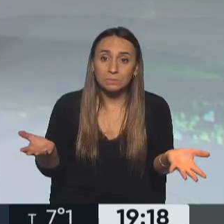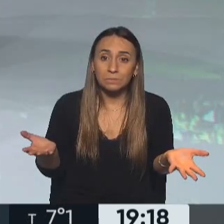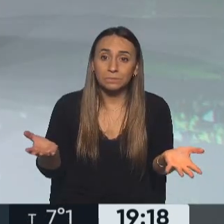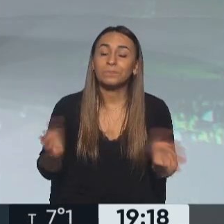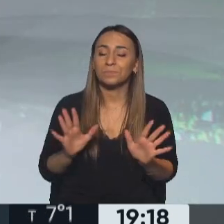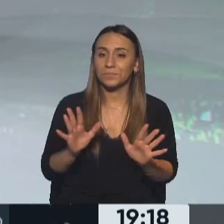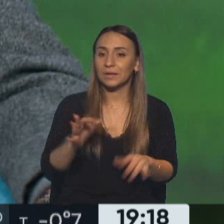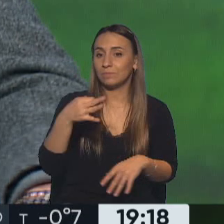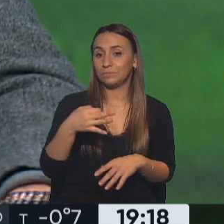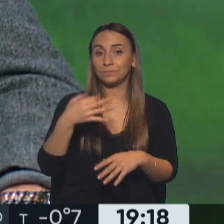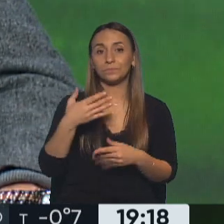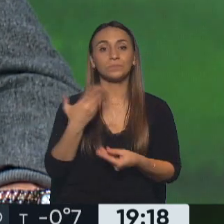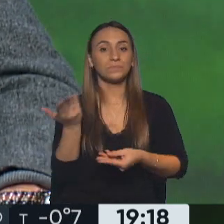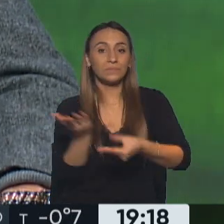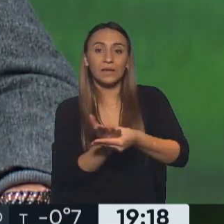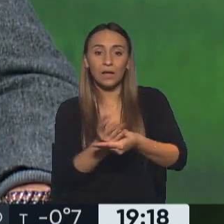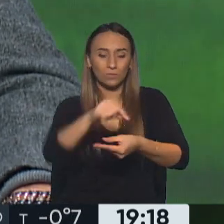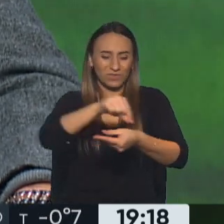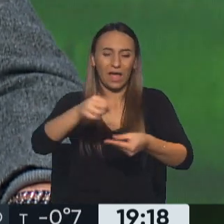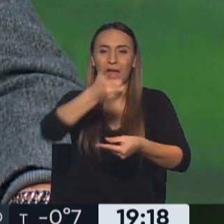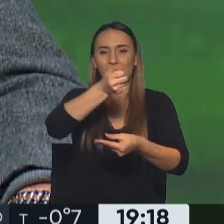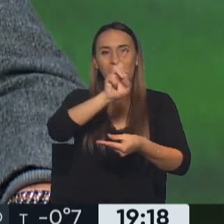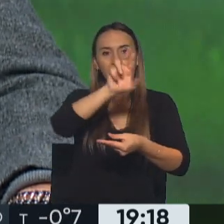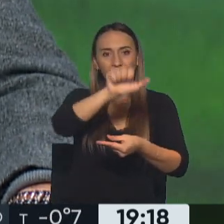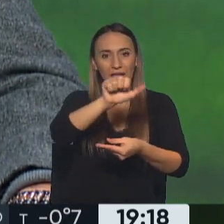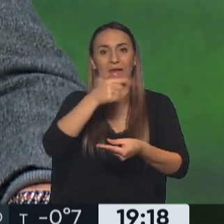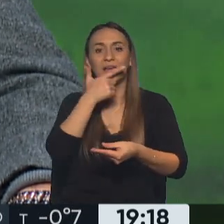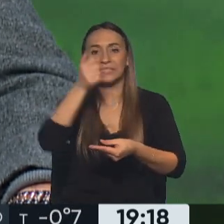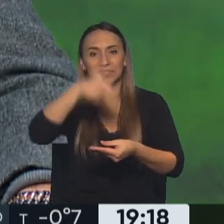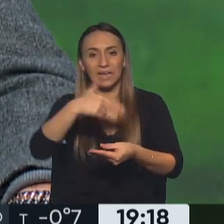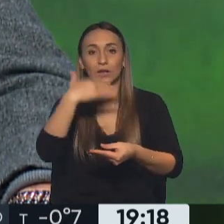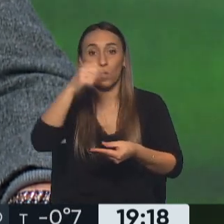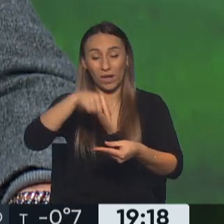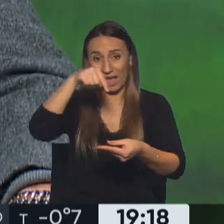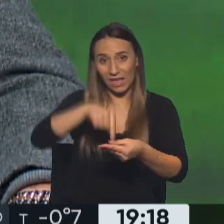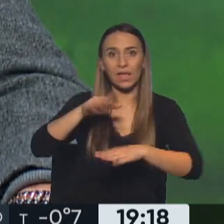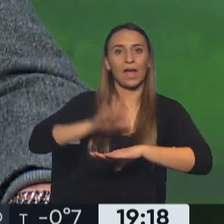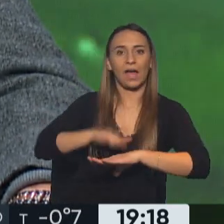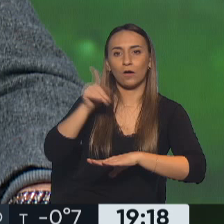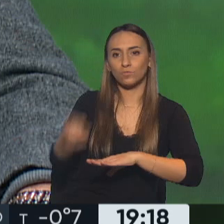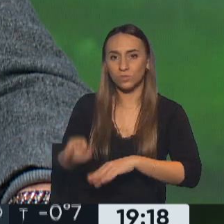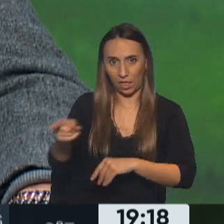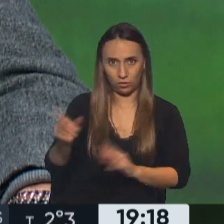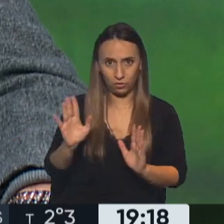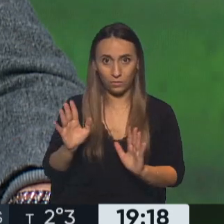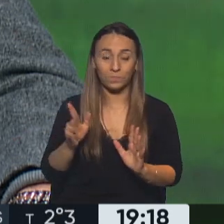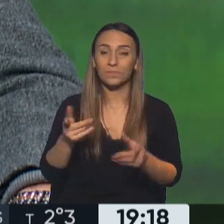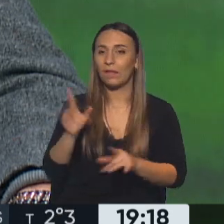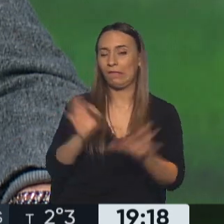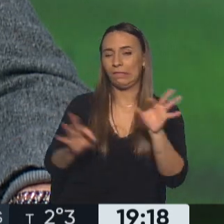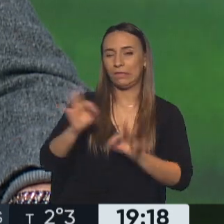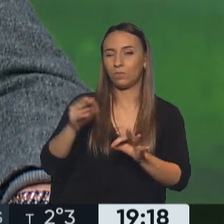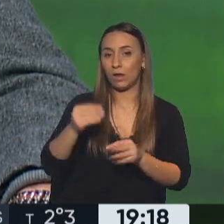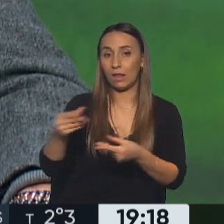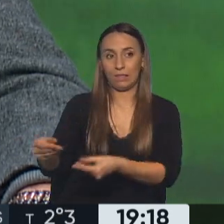en la causa de lara sanjuán está procesado y claramente a partir de eso toda la estrategia fue traerlo como drop y